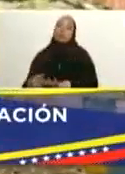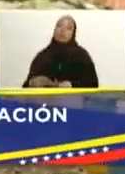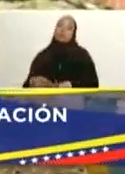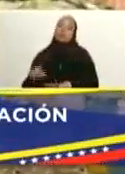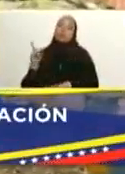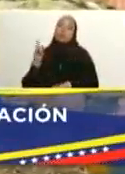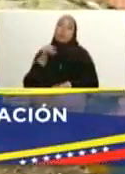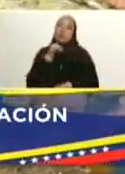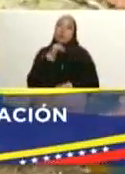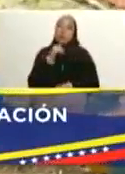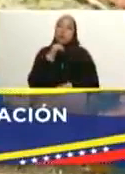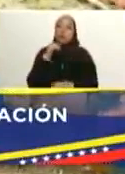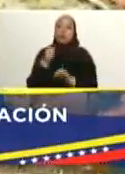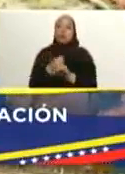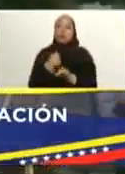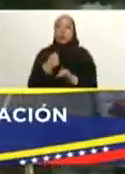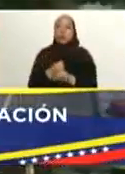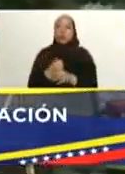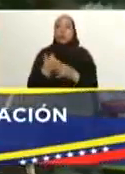la institución.